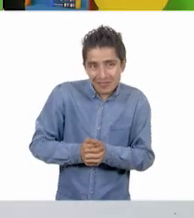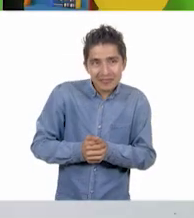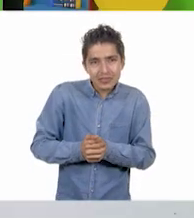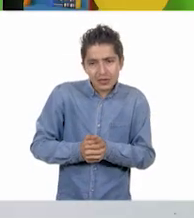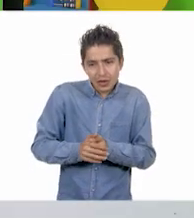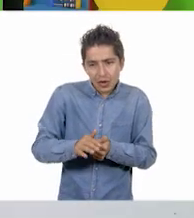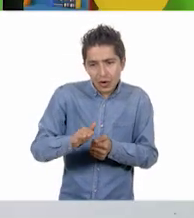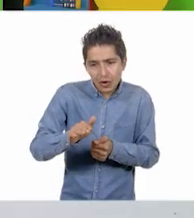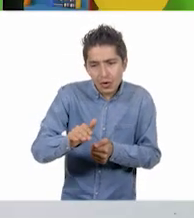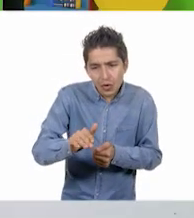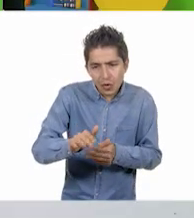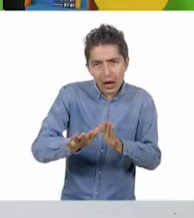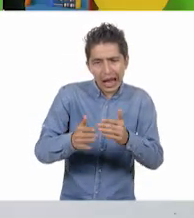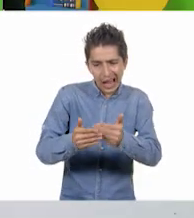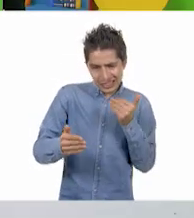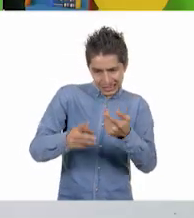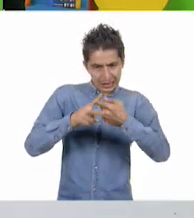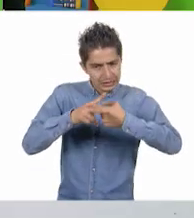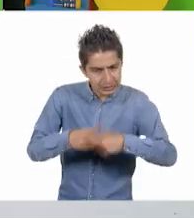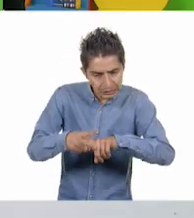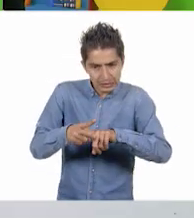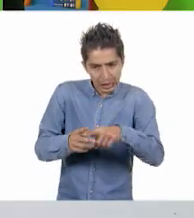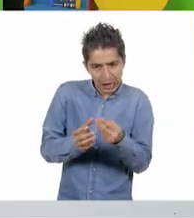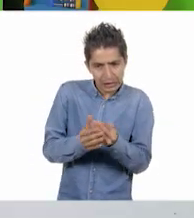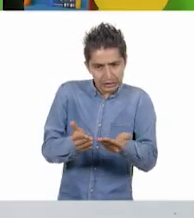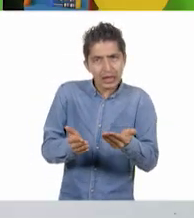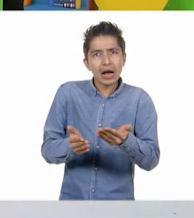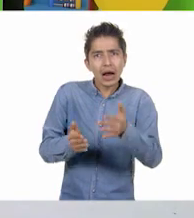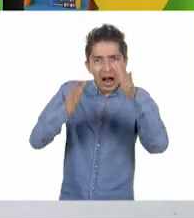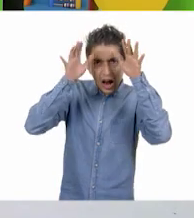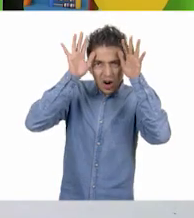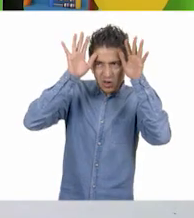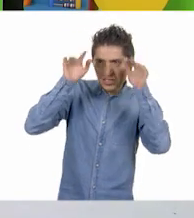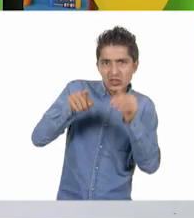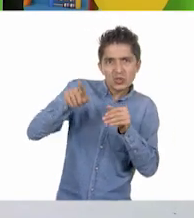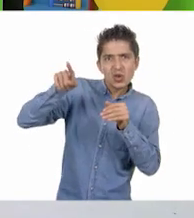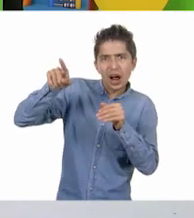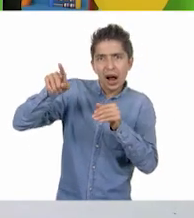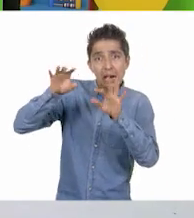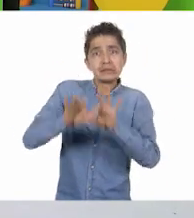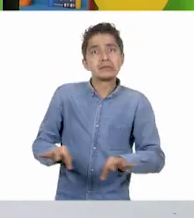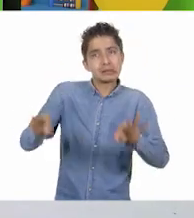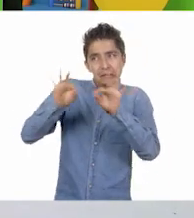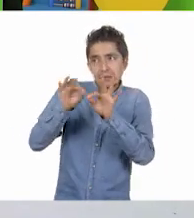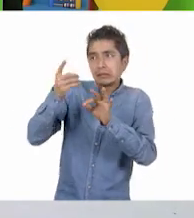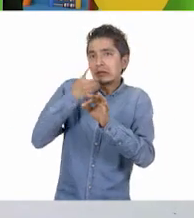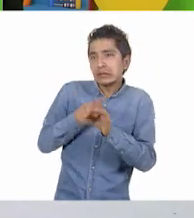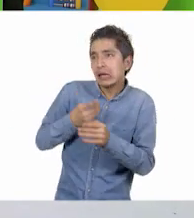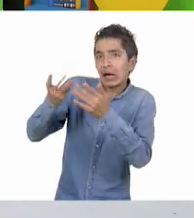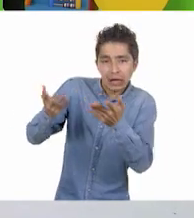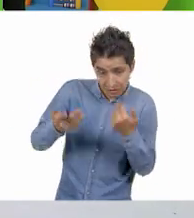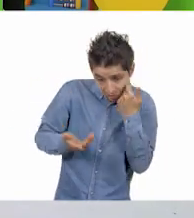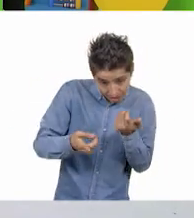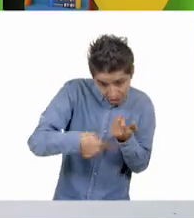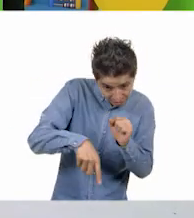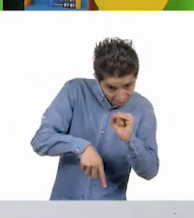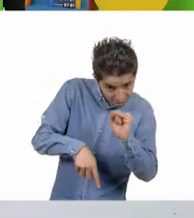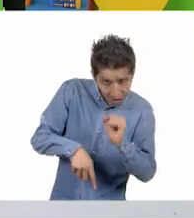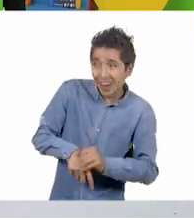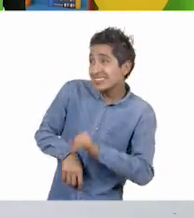¿qué les parece si antes de comenzar con la sesión vamos con Ajolisto, que tiene algo muy importante que decirnos? ¿Quieren?